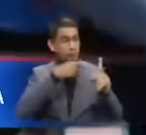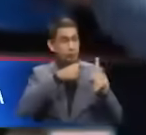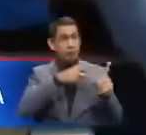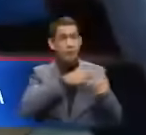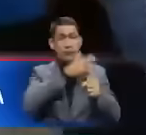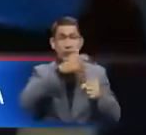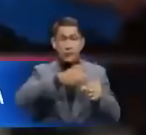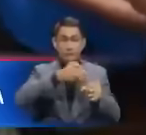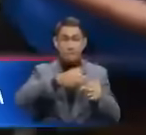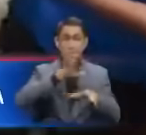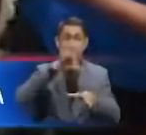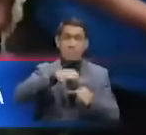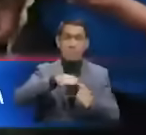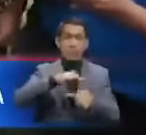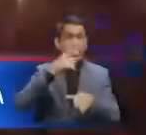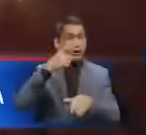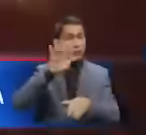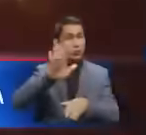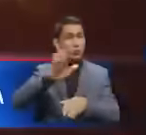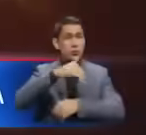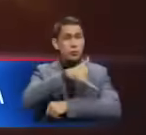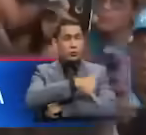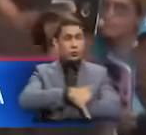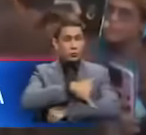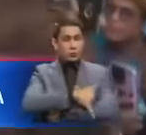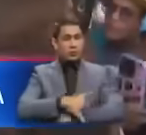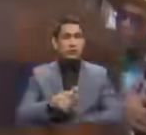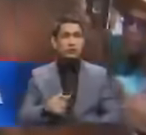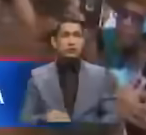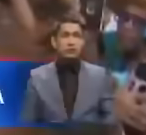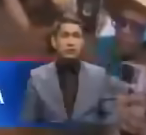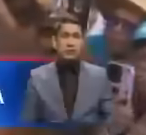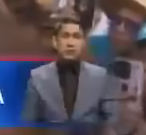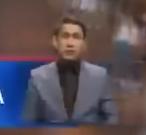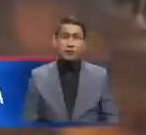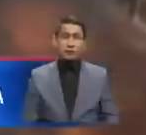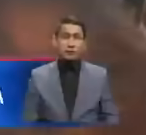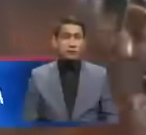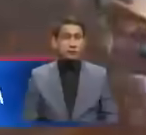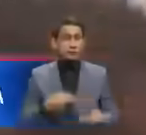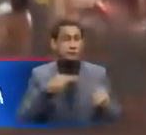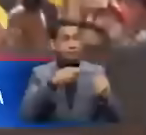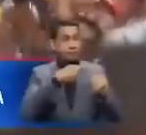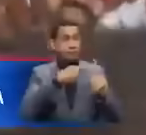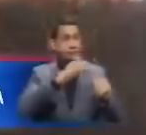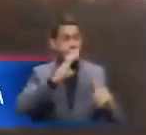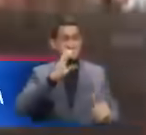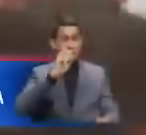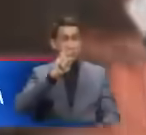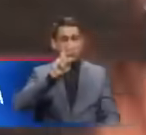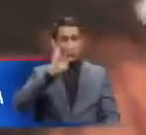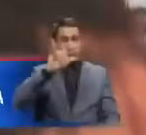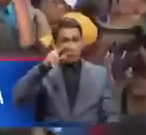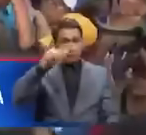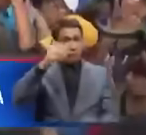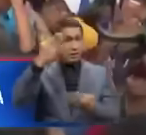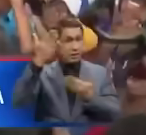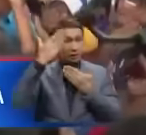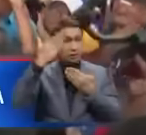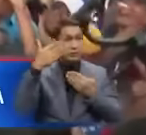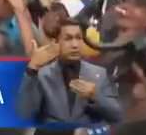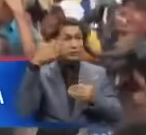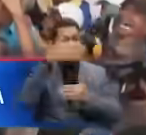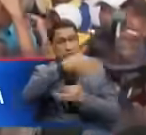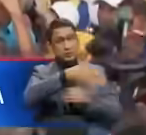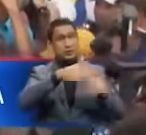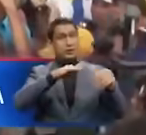presidencial para las elecciones del 2025. La líder opositora venezolana María Corina Machado acudirá al Consejo Electoral de